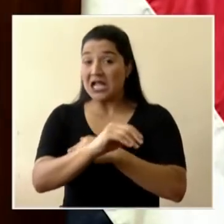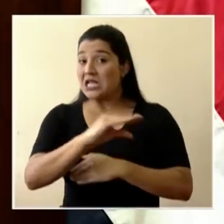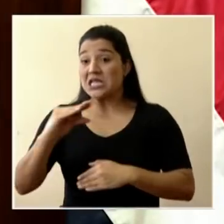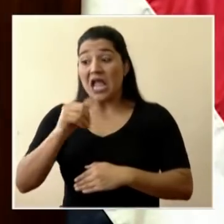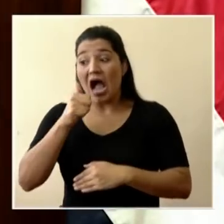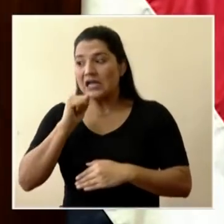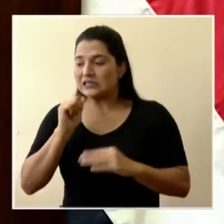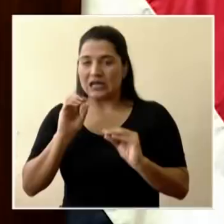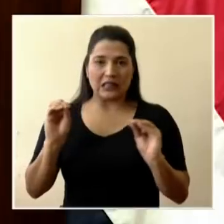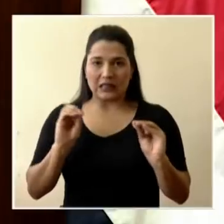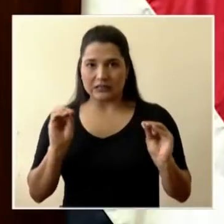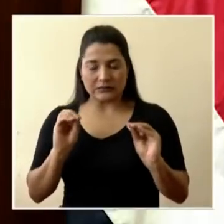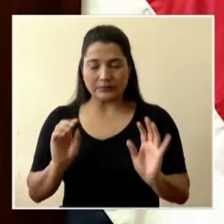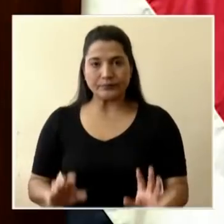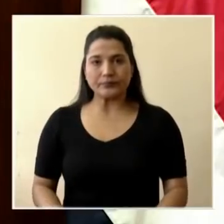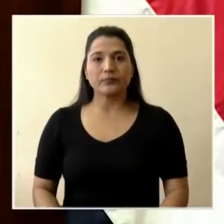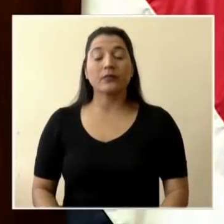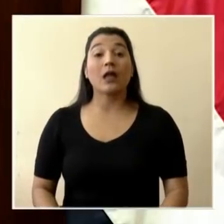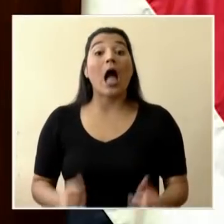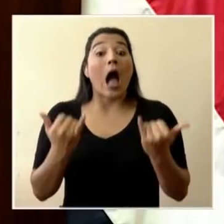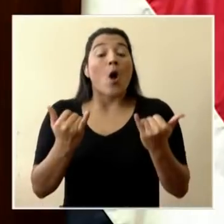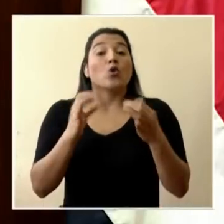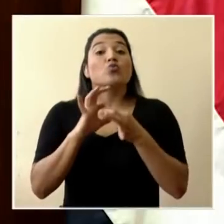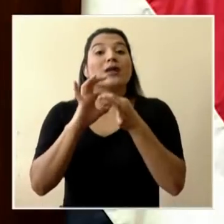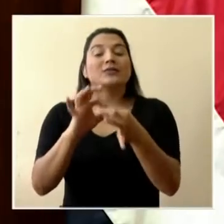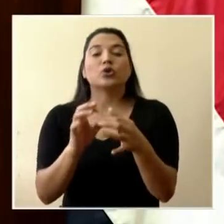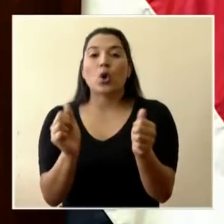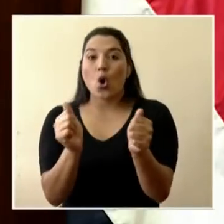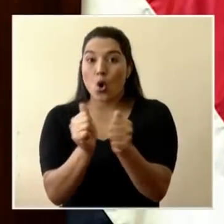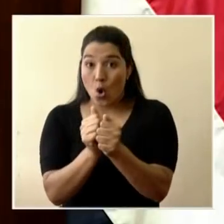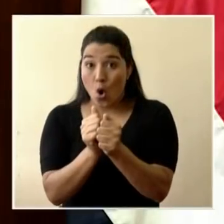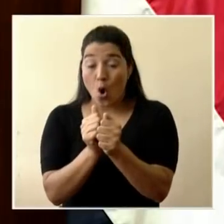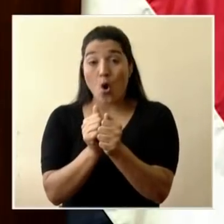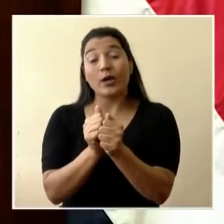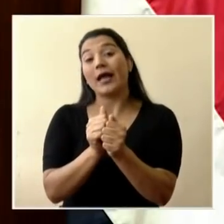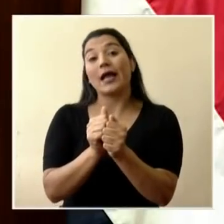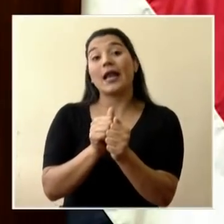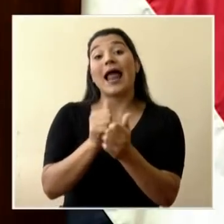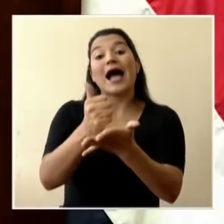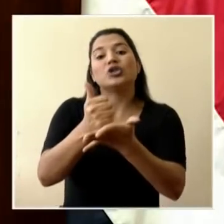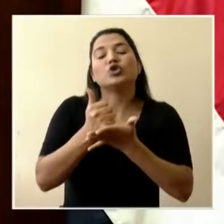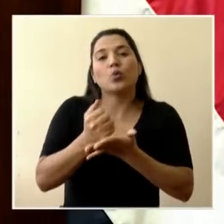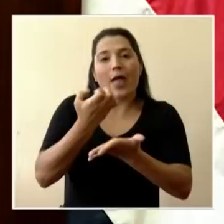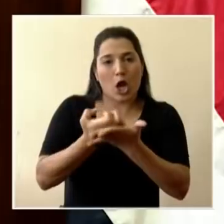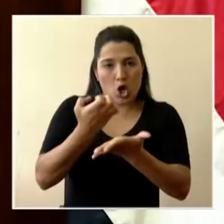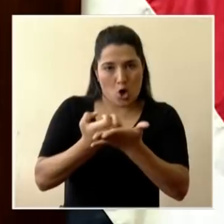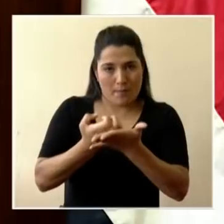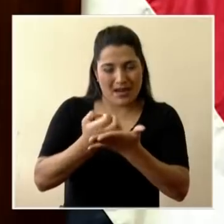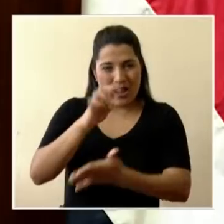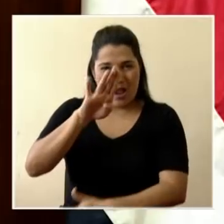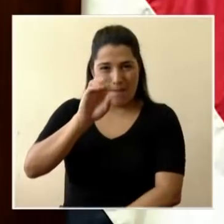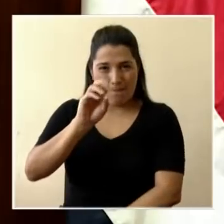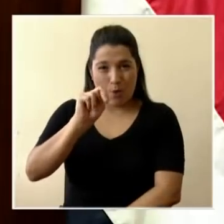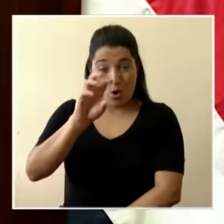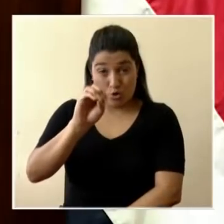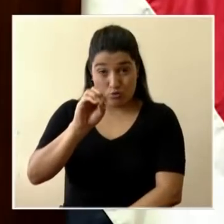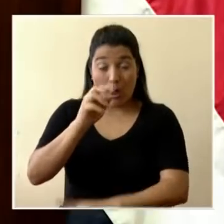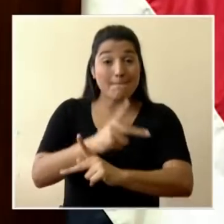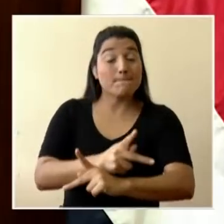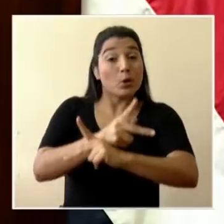movimientos migratorios. Respecto al tema del bono proteger y desde el enfoque de prevención para no